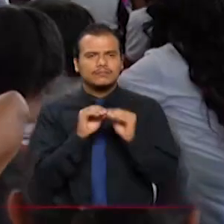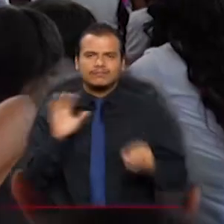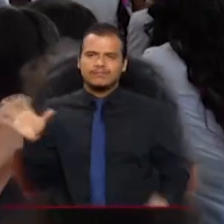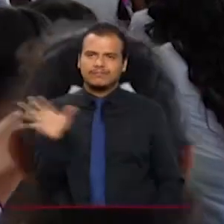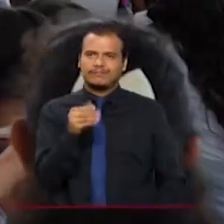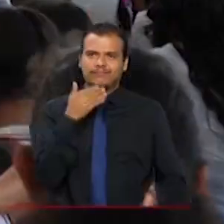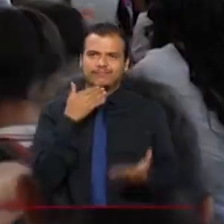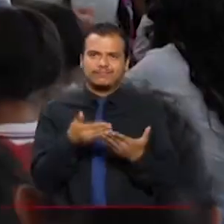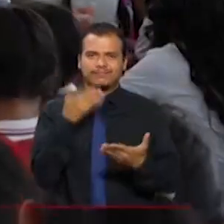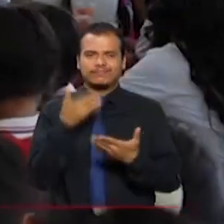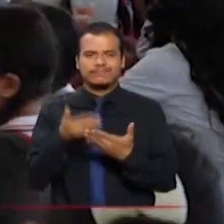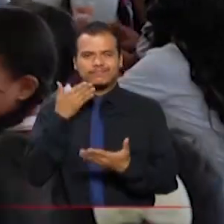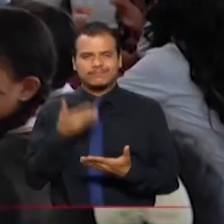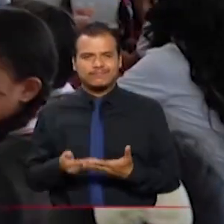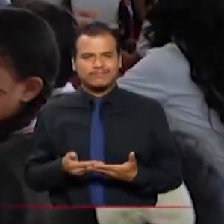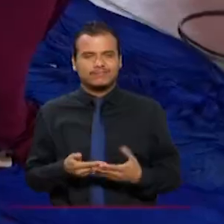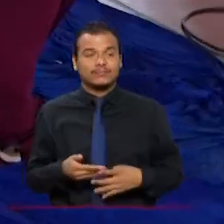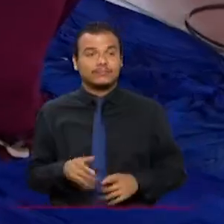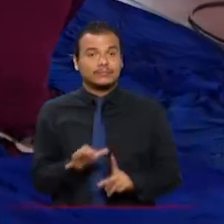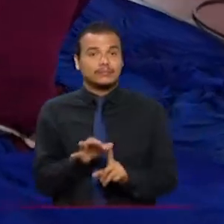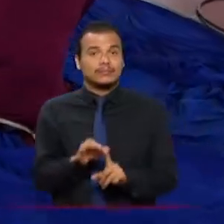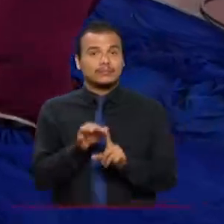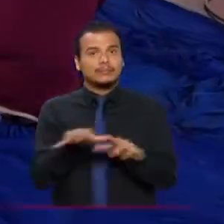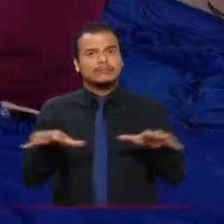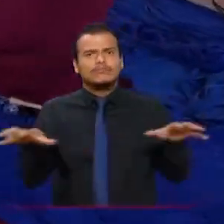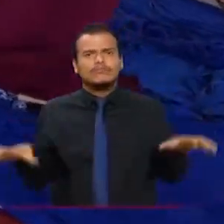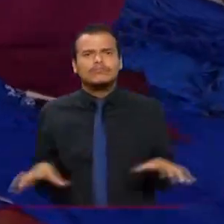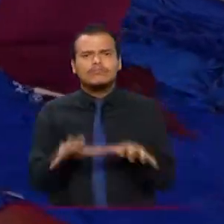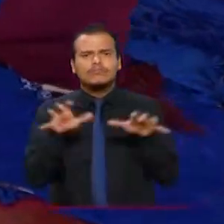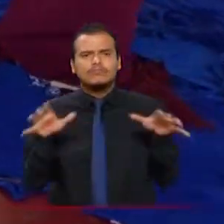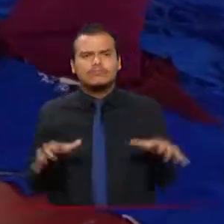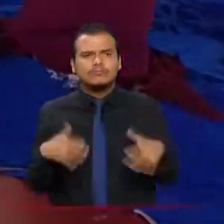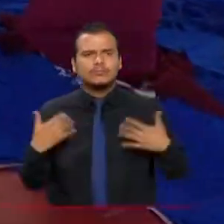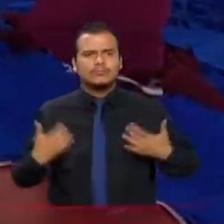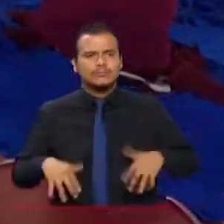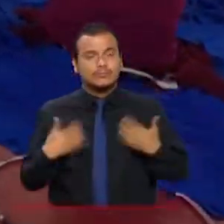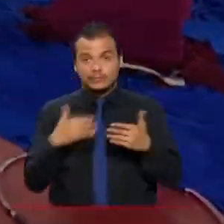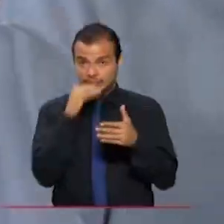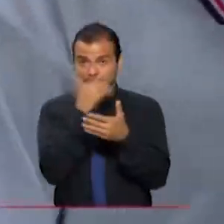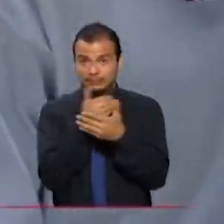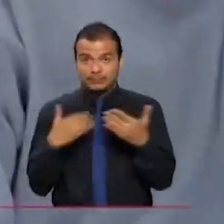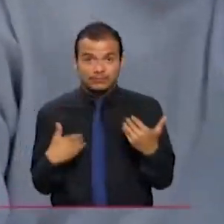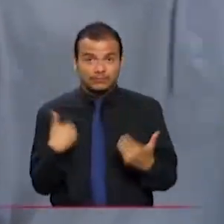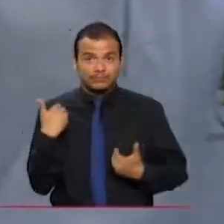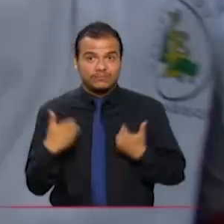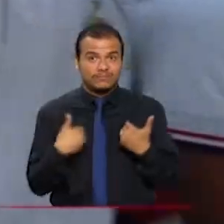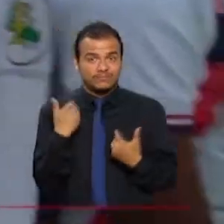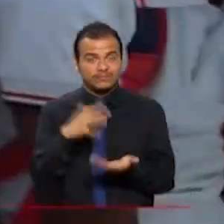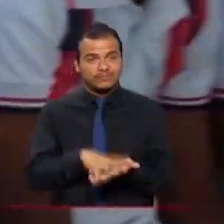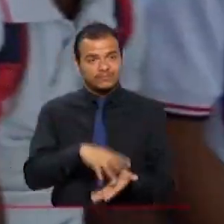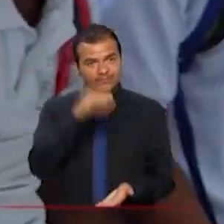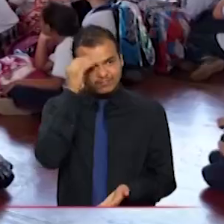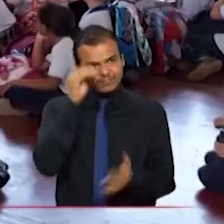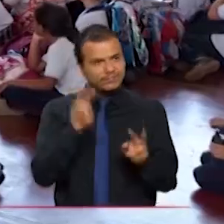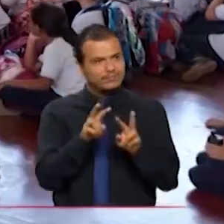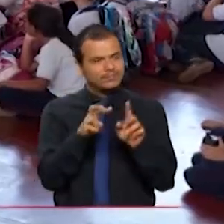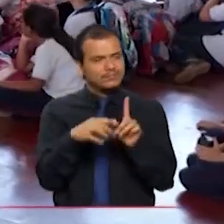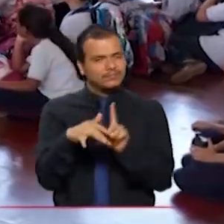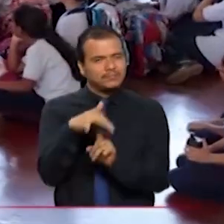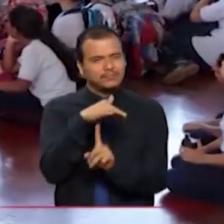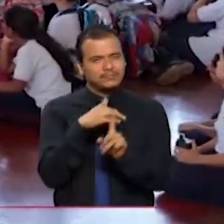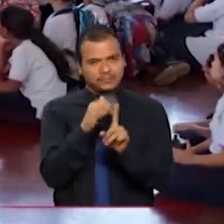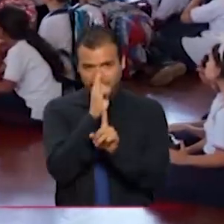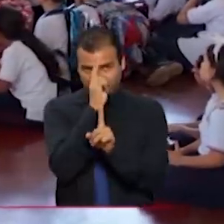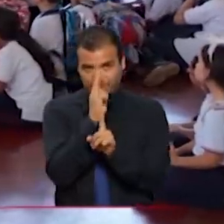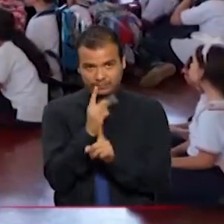gracias. Fue una jornada maravillosa, los pequeños se divirtieron y aprendieron un poco más sobre el cuidado del ambiente y las